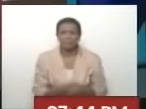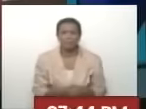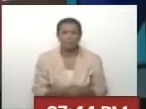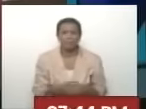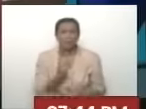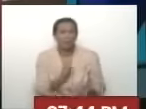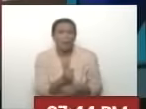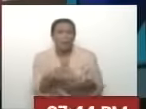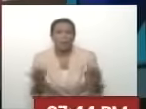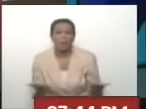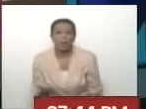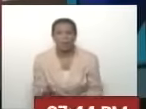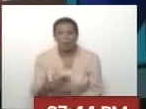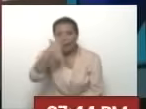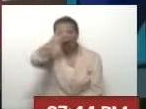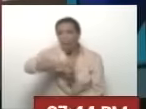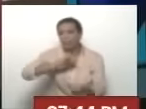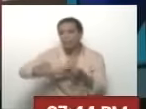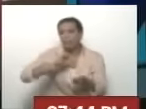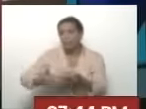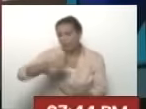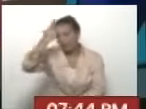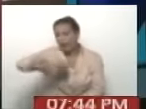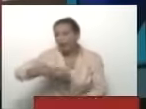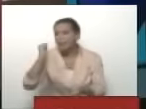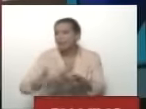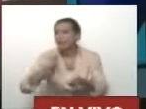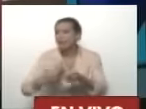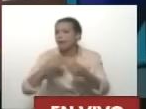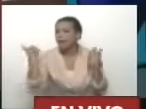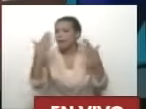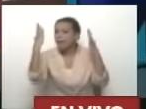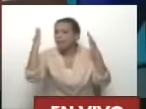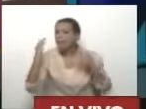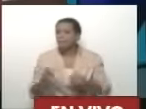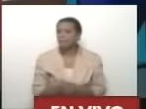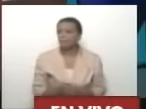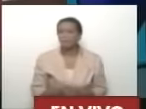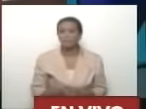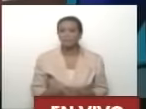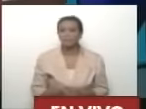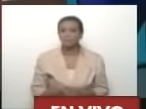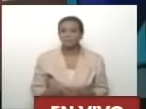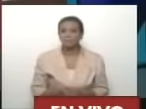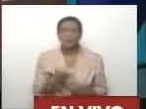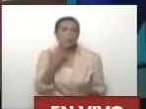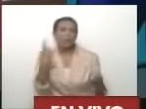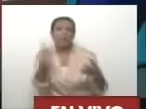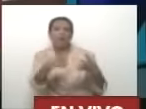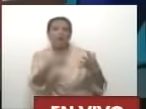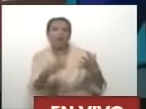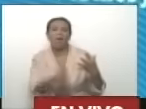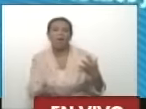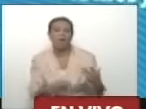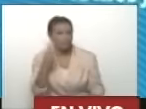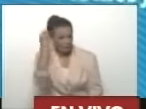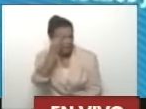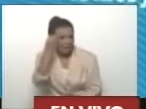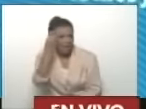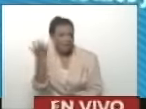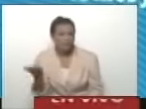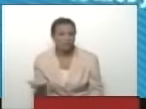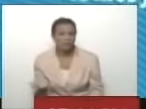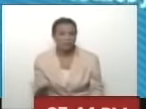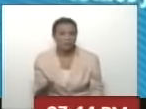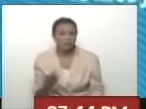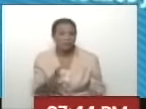¿Ah? ¿Caretablé? ¿Ah? ¿Por qué esa cantaleta? ¿Por qué? ¿Por qué esa cantaleta? Piensen ustedes, ¿por qué ellos